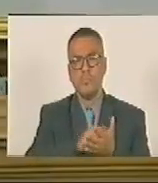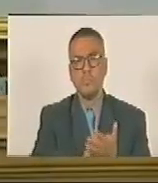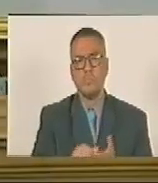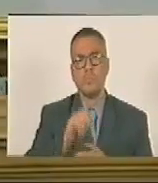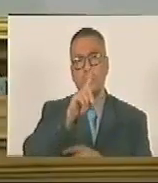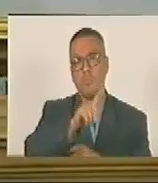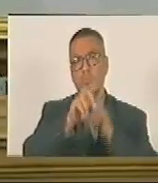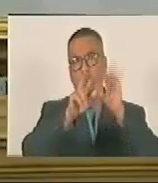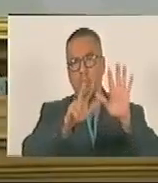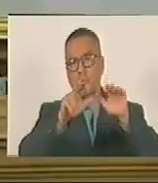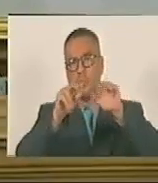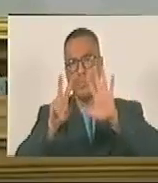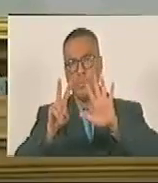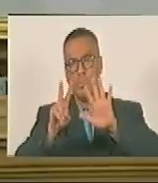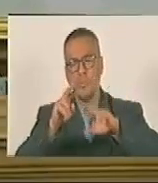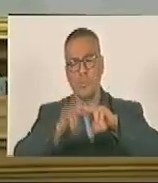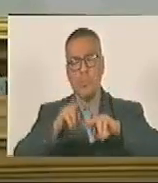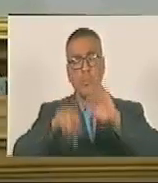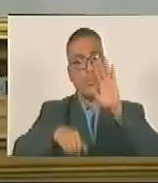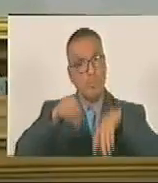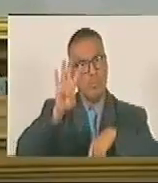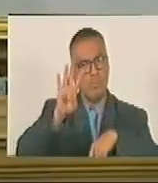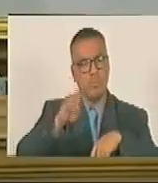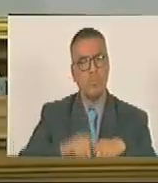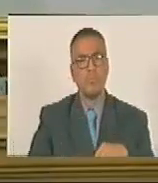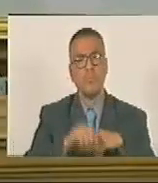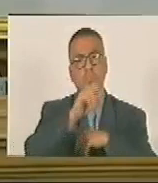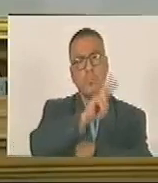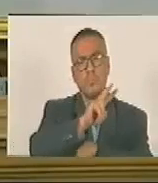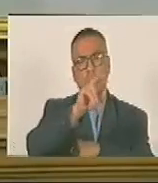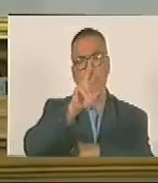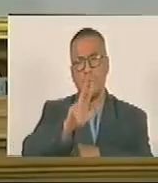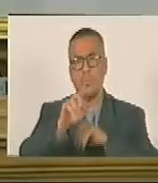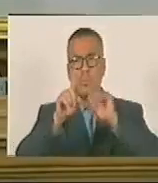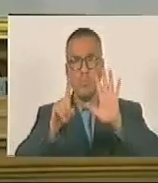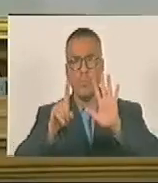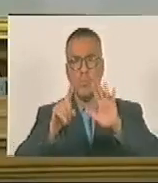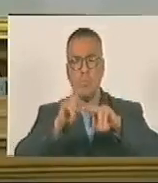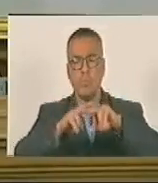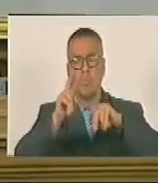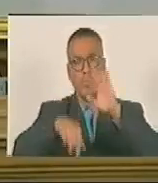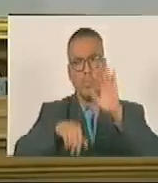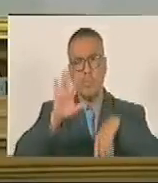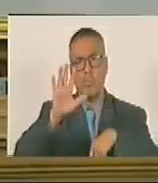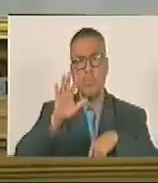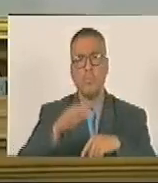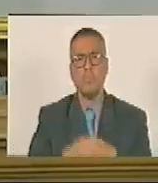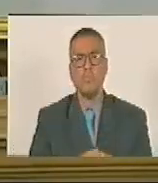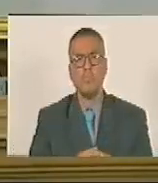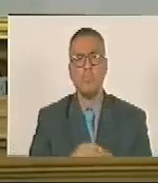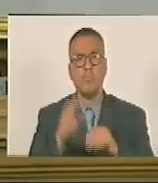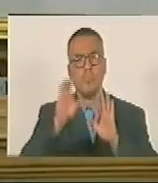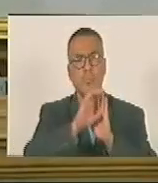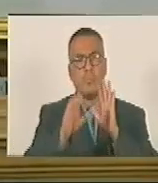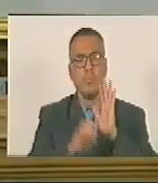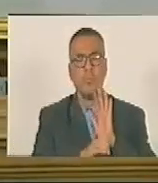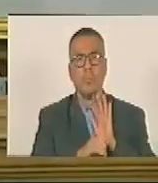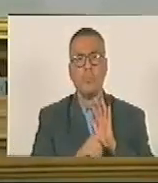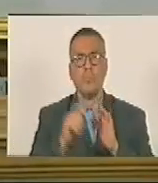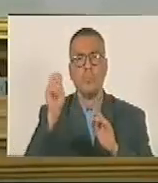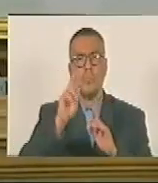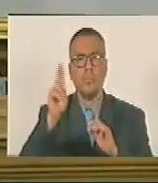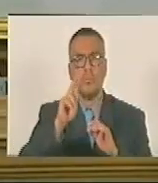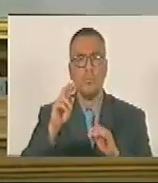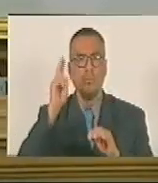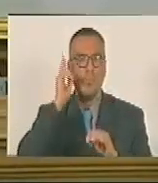artículos 187, numeral 14, y 236, numeral 15, de la Constitución de